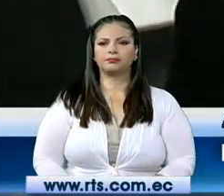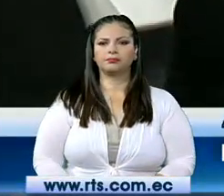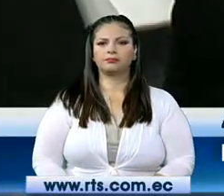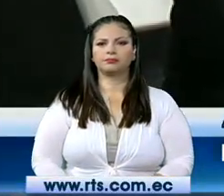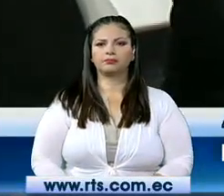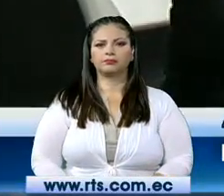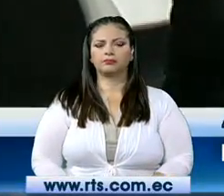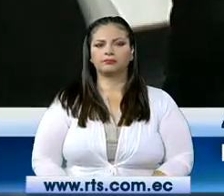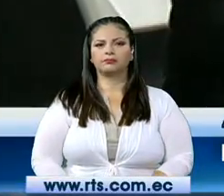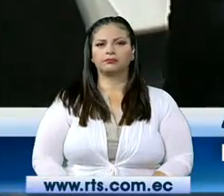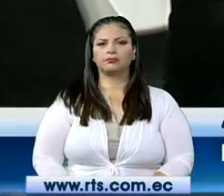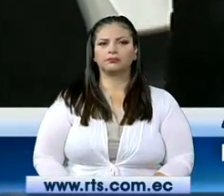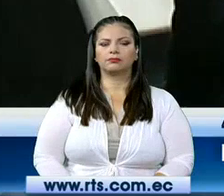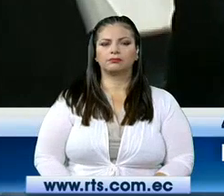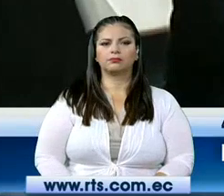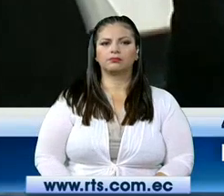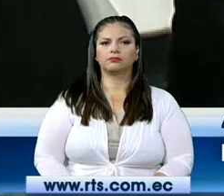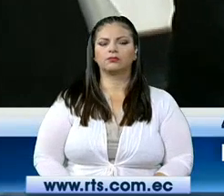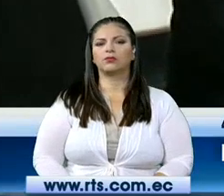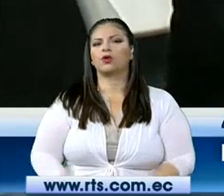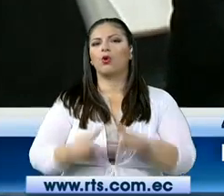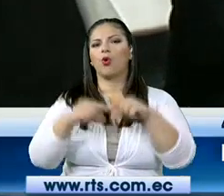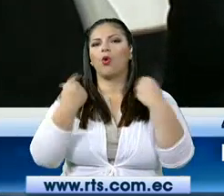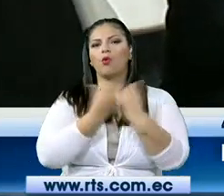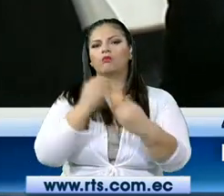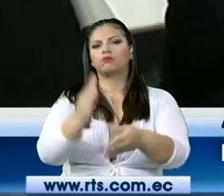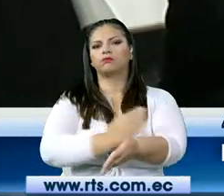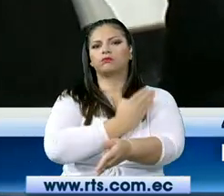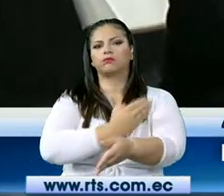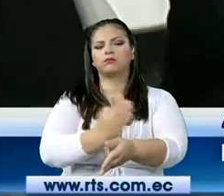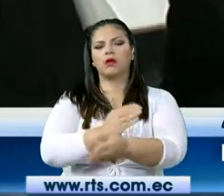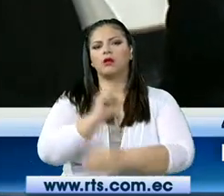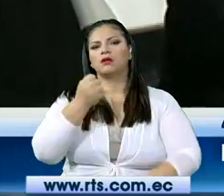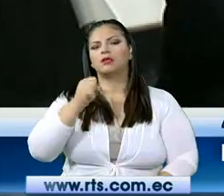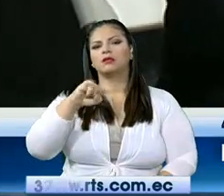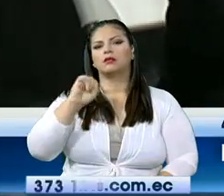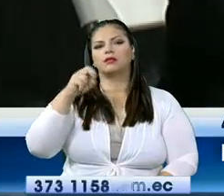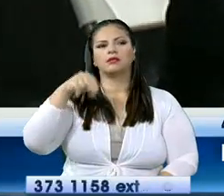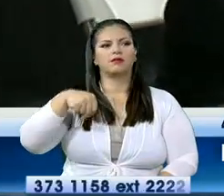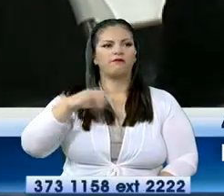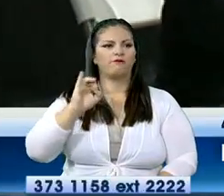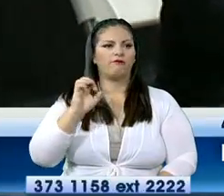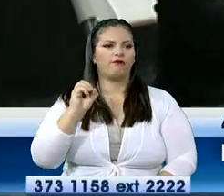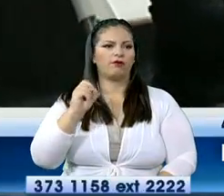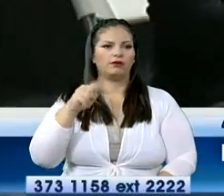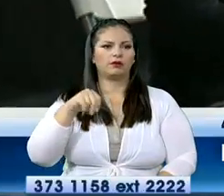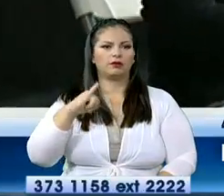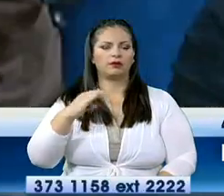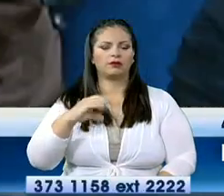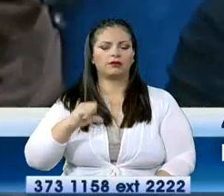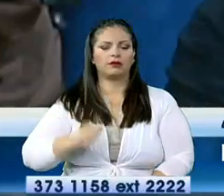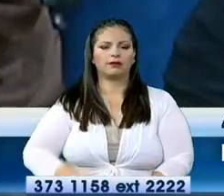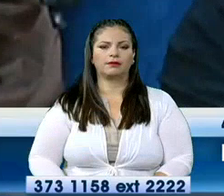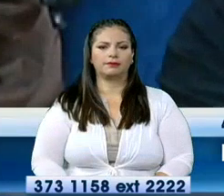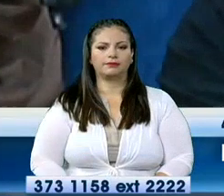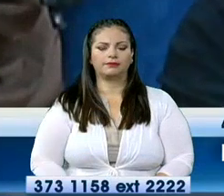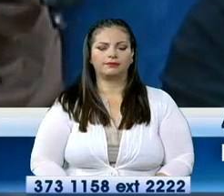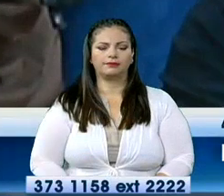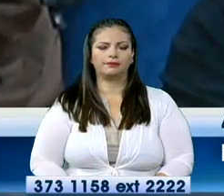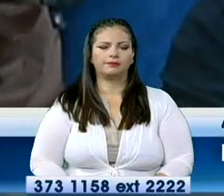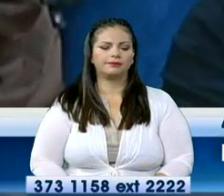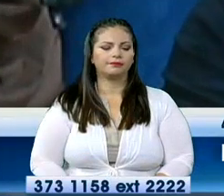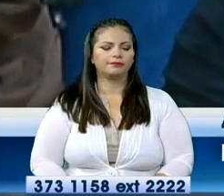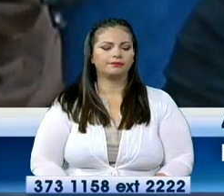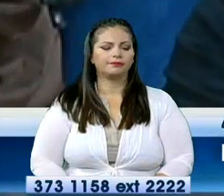orquesta sinfónica del municipio de Guayaquil municipal va a estar siempre presente en todos los escenarios de Guayaquil La orquestra